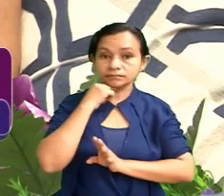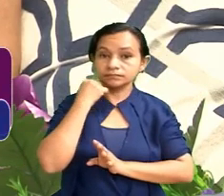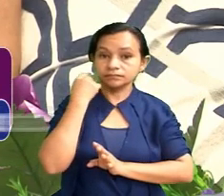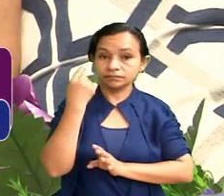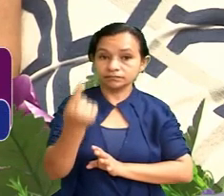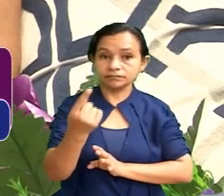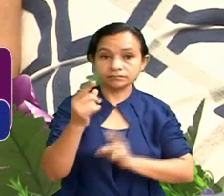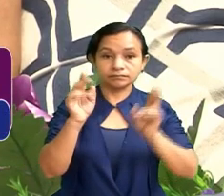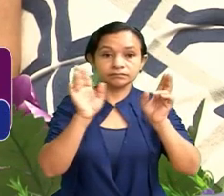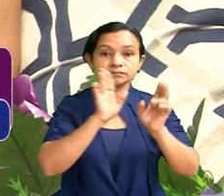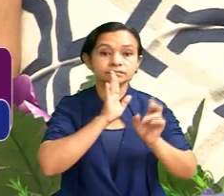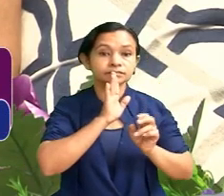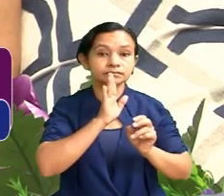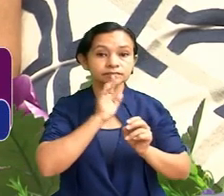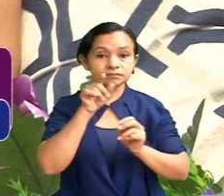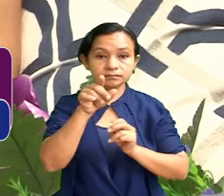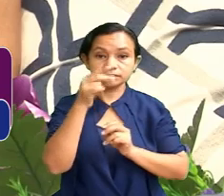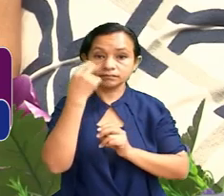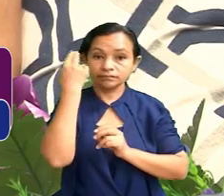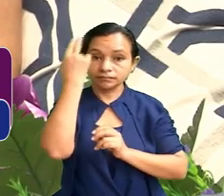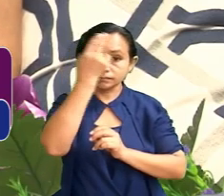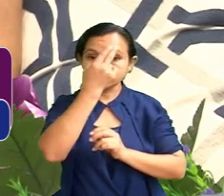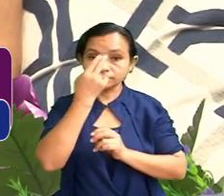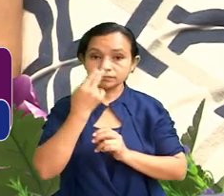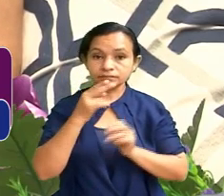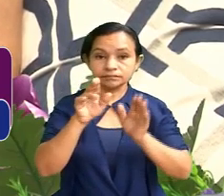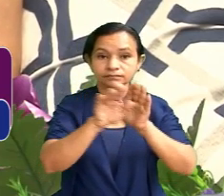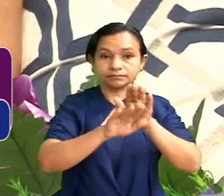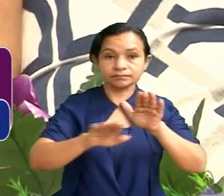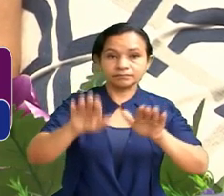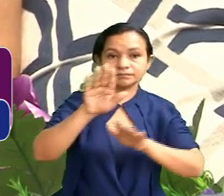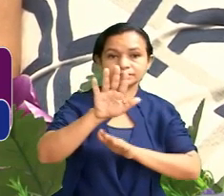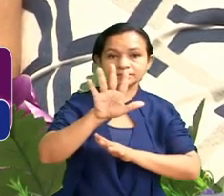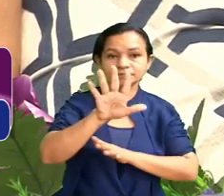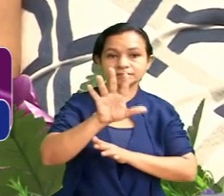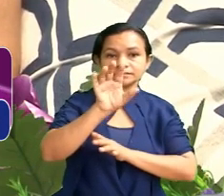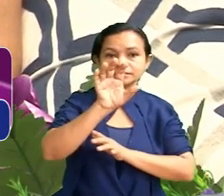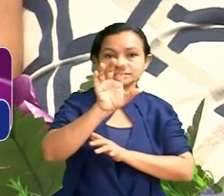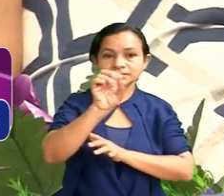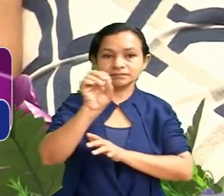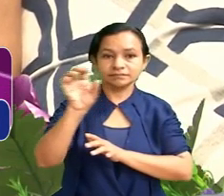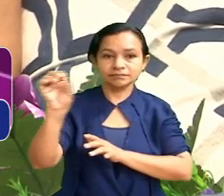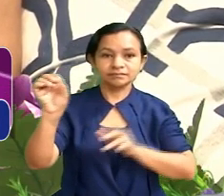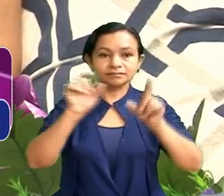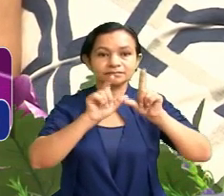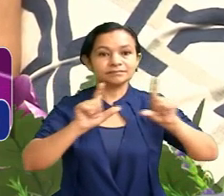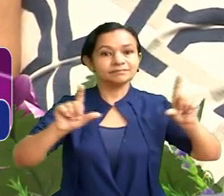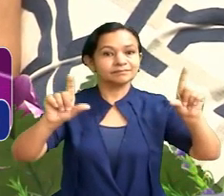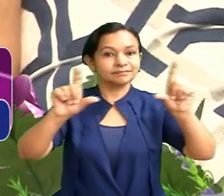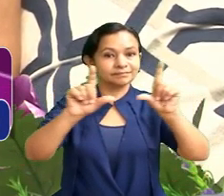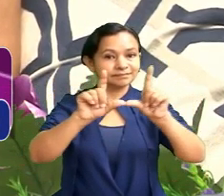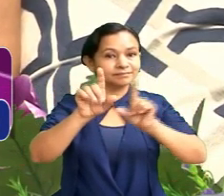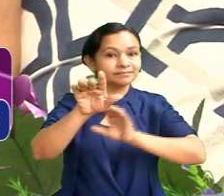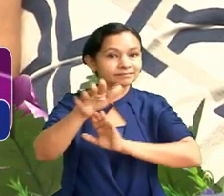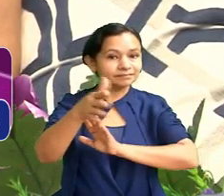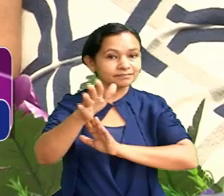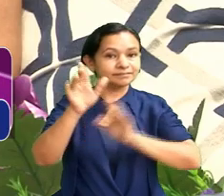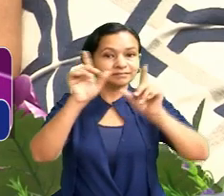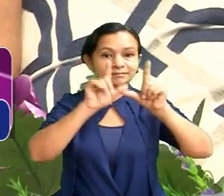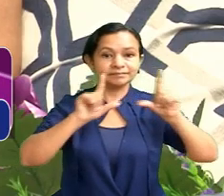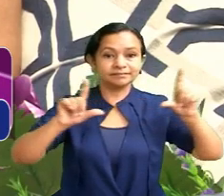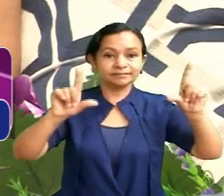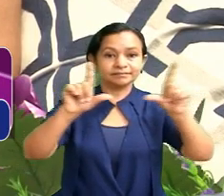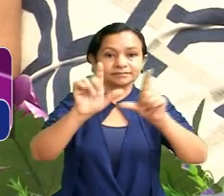relación a lo que usted pregunta a más de 500 sitios podemos decir más o menos en relación a sitios que son